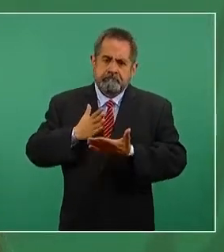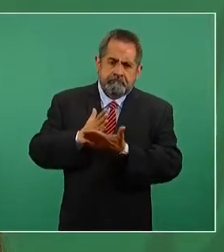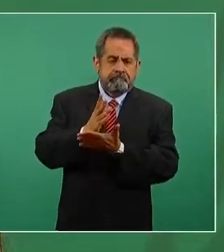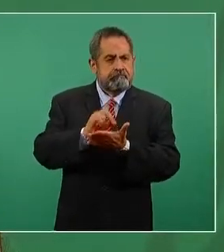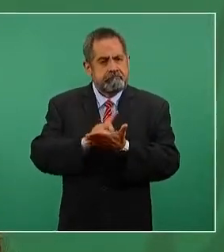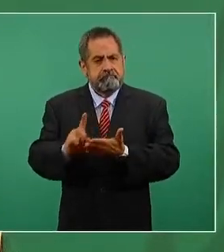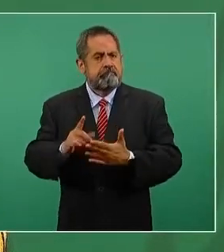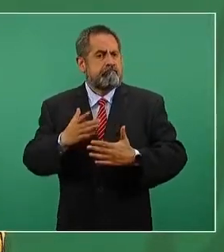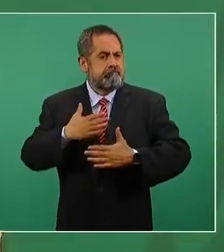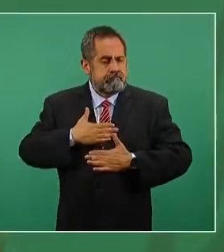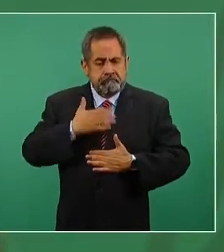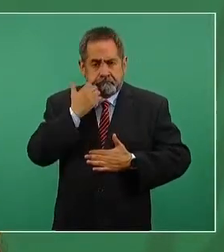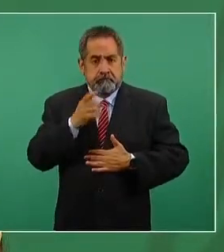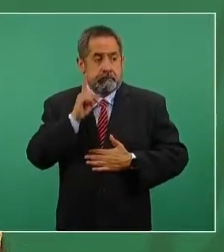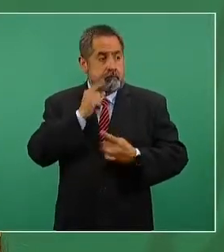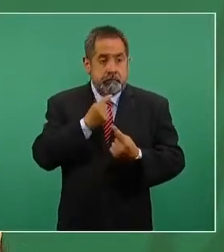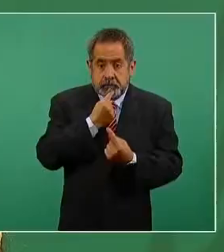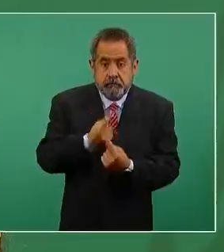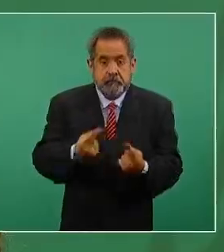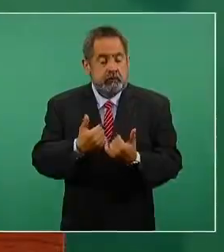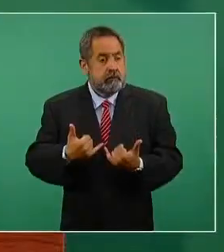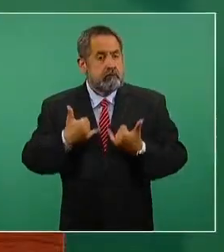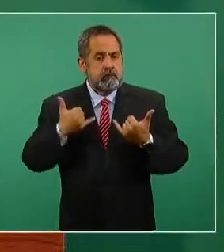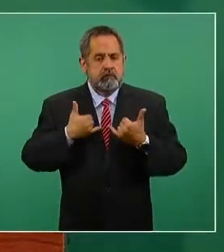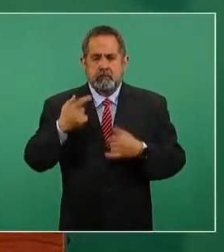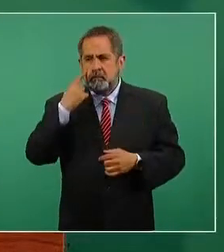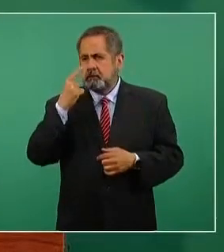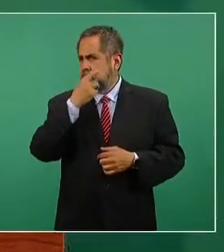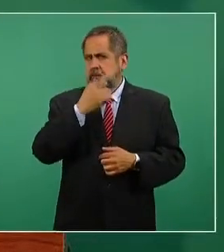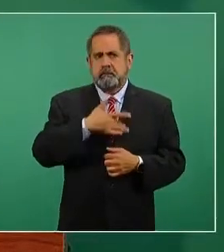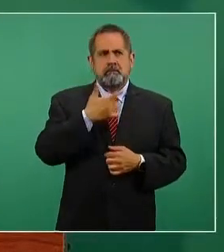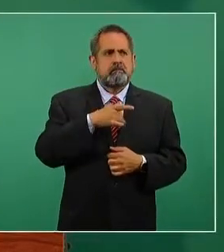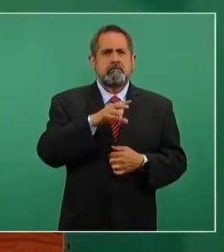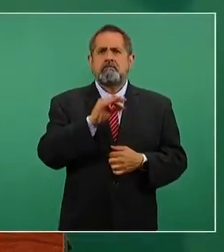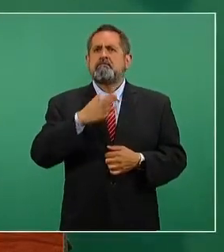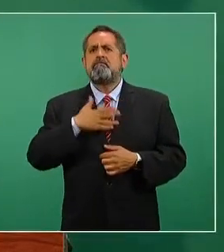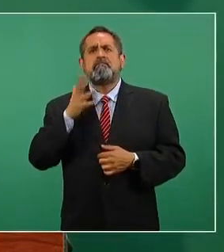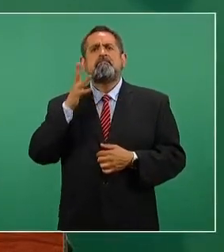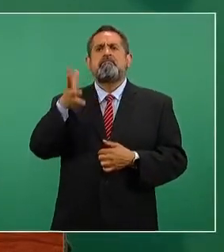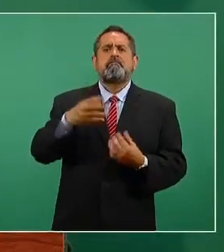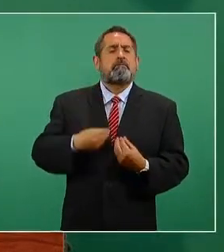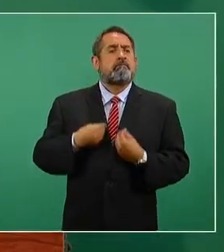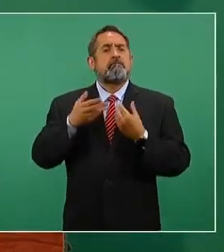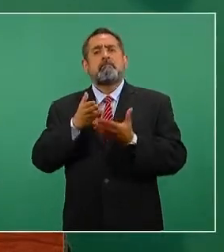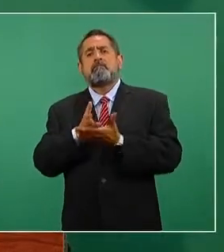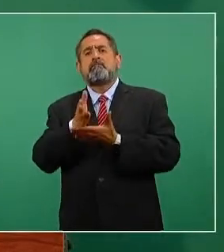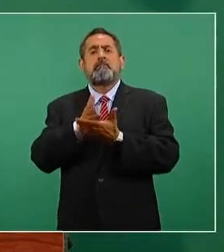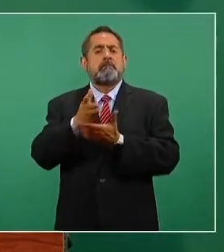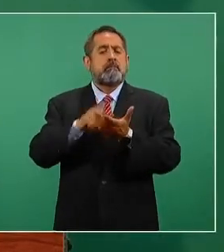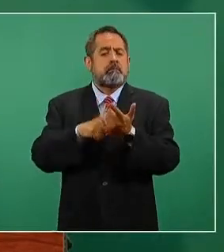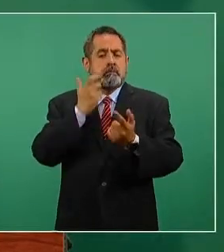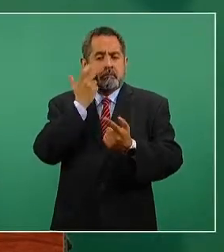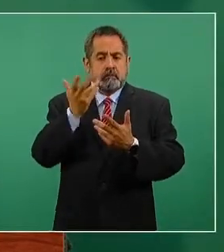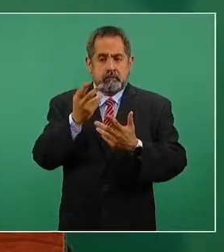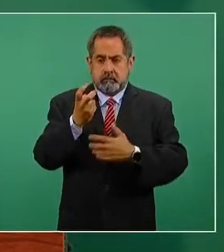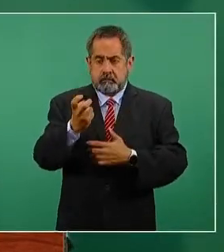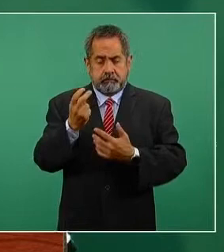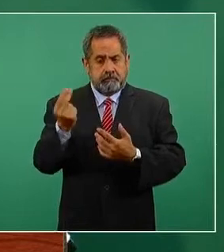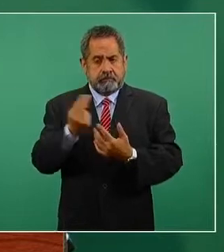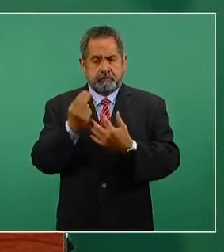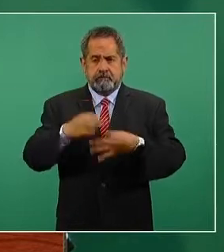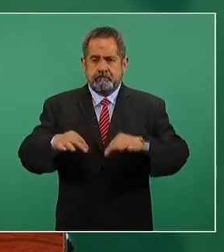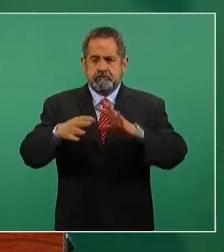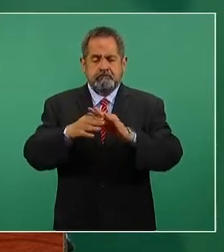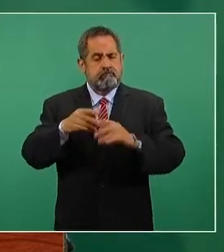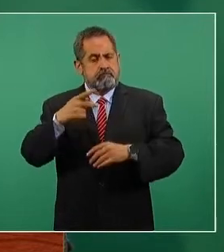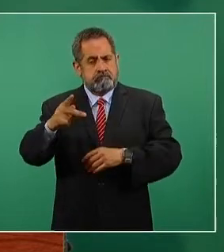derechos y que las niñas, las adolescentes puedan elegir su plan de vida y puedan tener un futuro en el que ejerzan plenamente